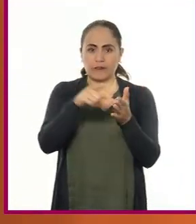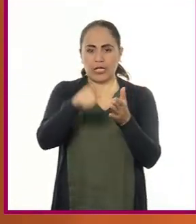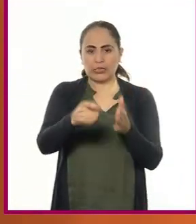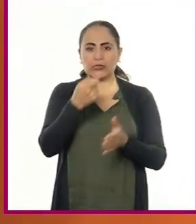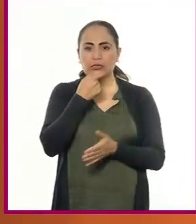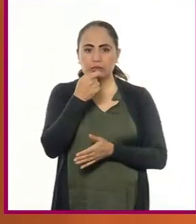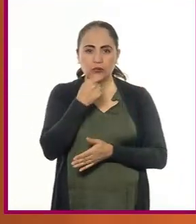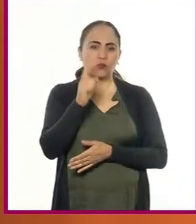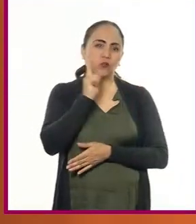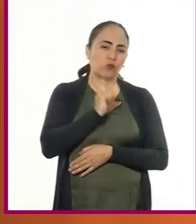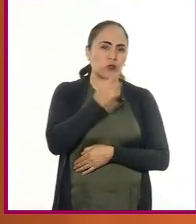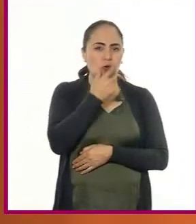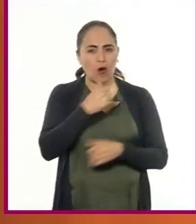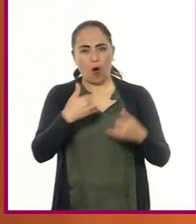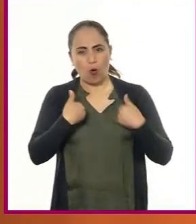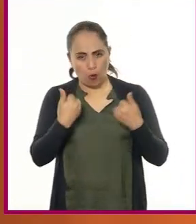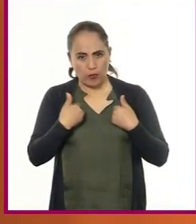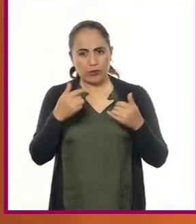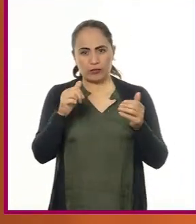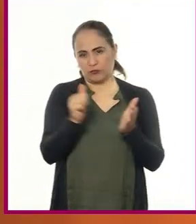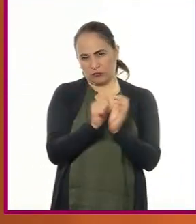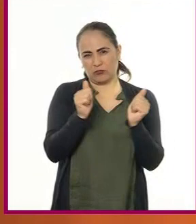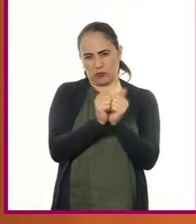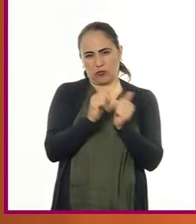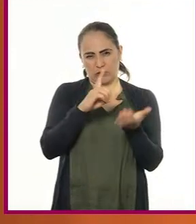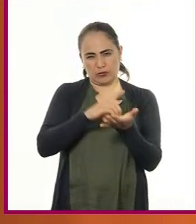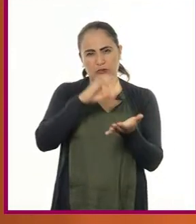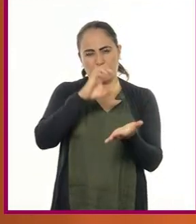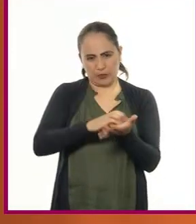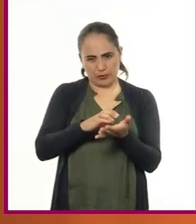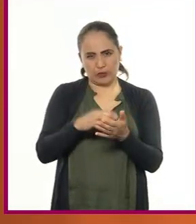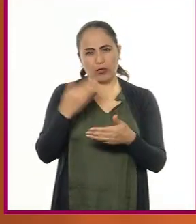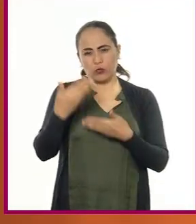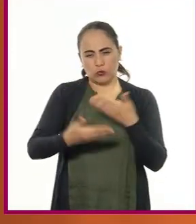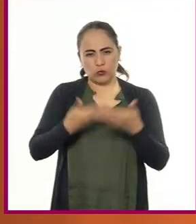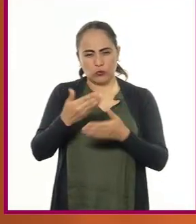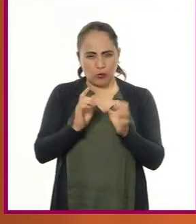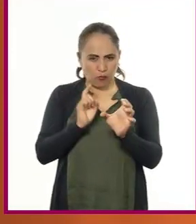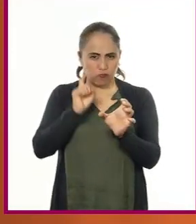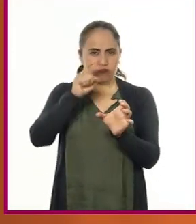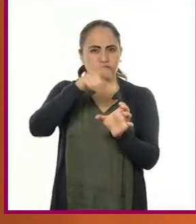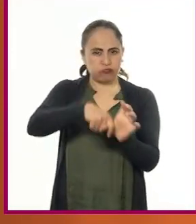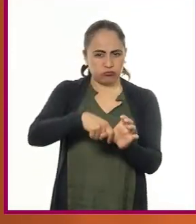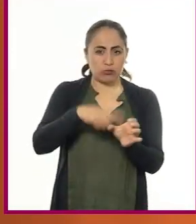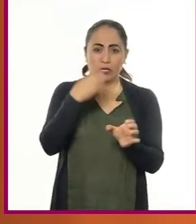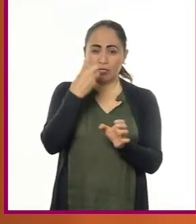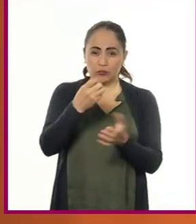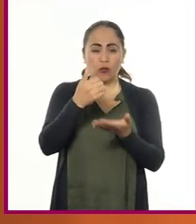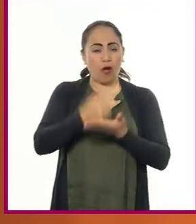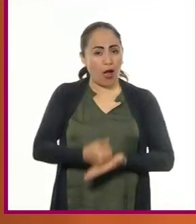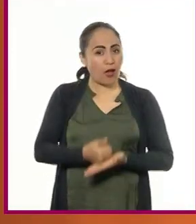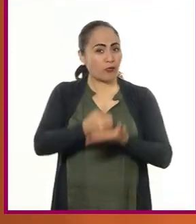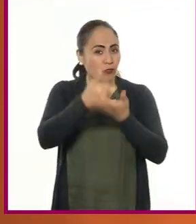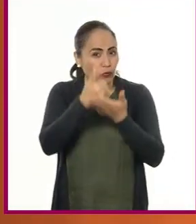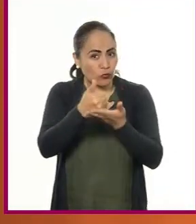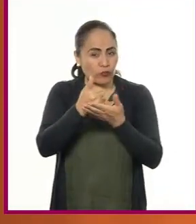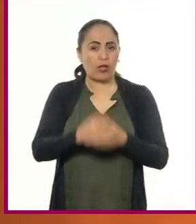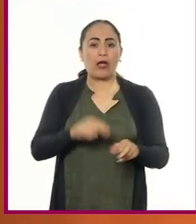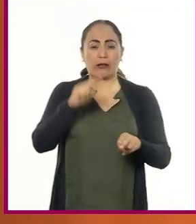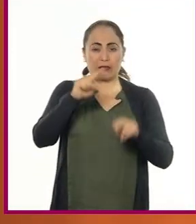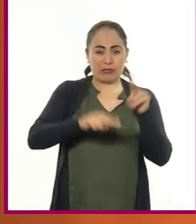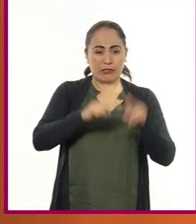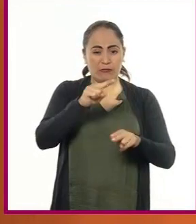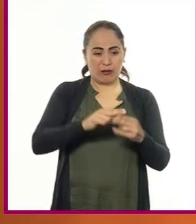infantil y adolescente con discapacidad en el proceso educativo contribuye a reducir sus niveles